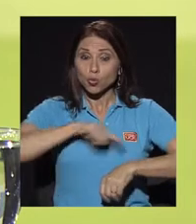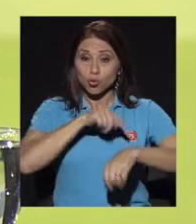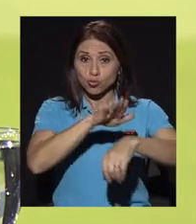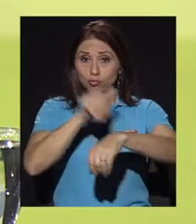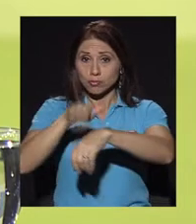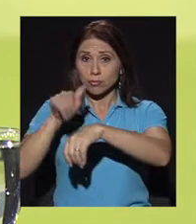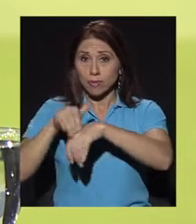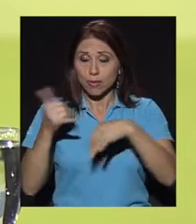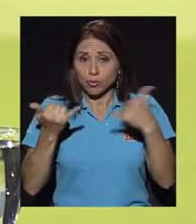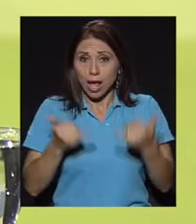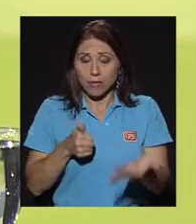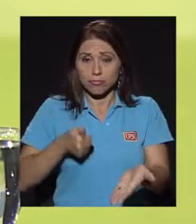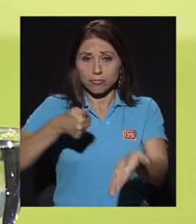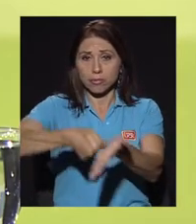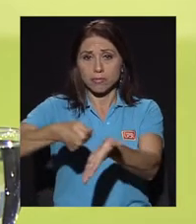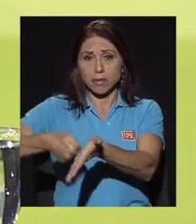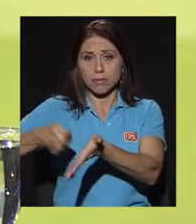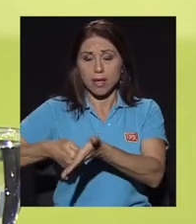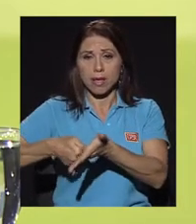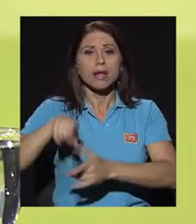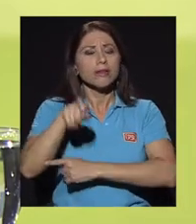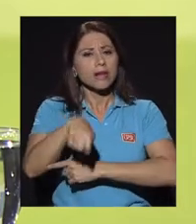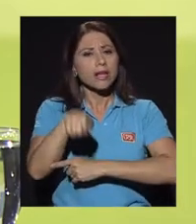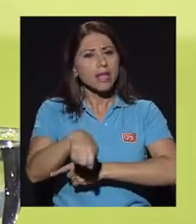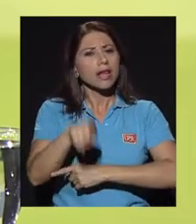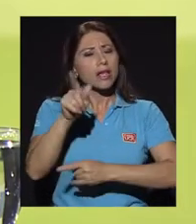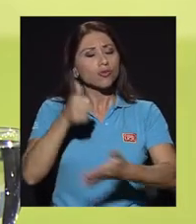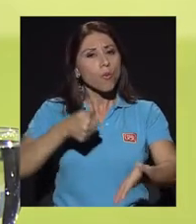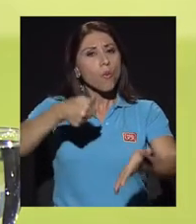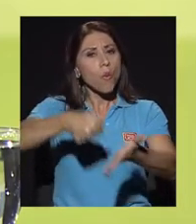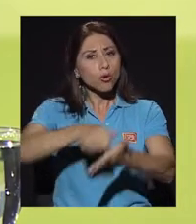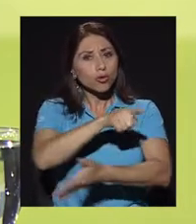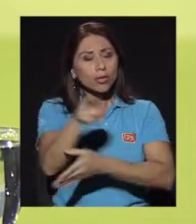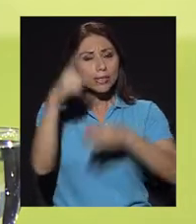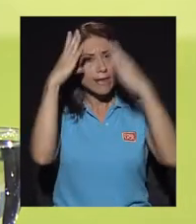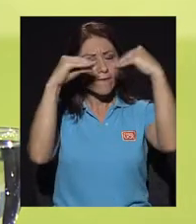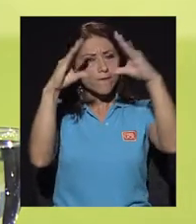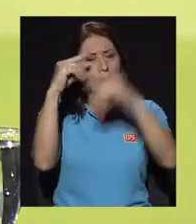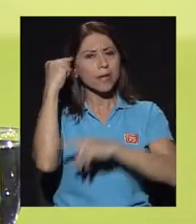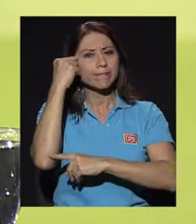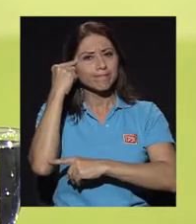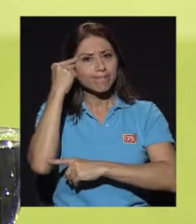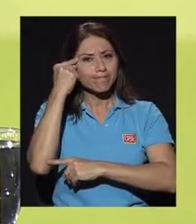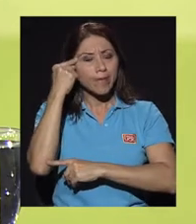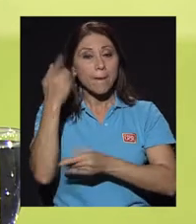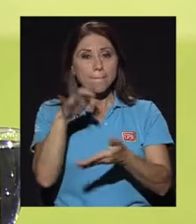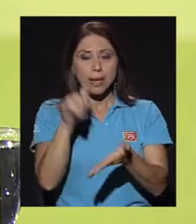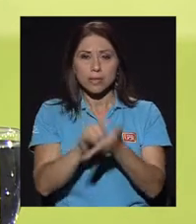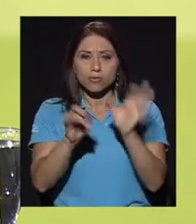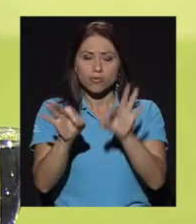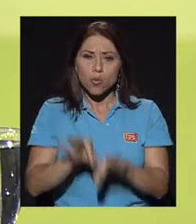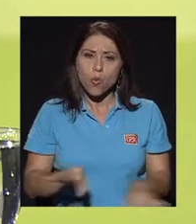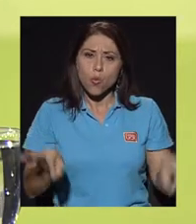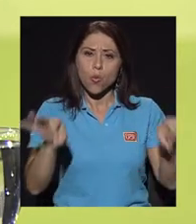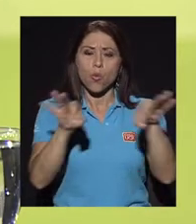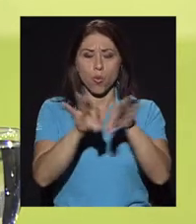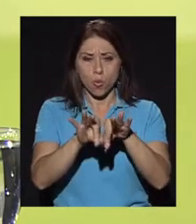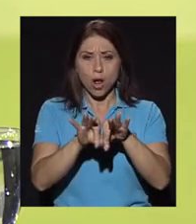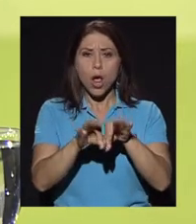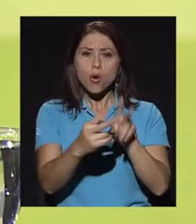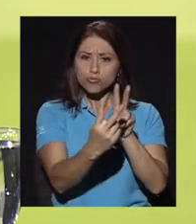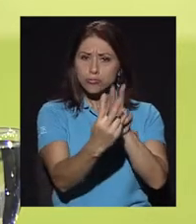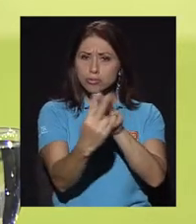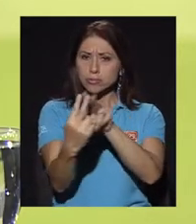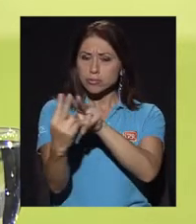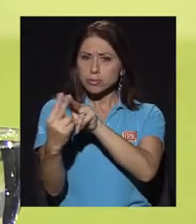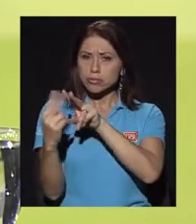llamadas y llamados a emitir en esta fecha requiere necesariamente ser un voto razonado. Para ello es fundamental